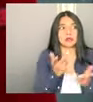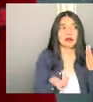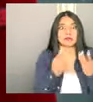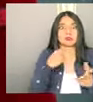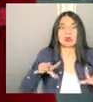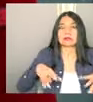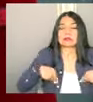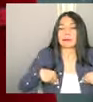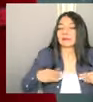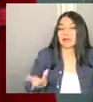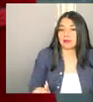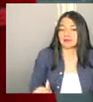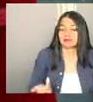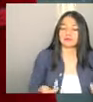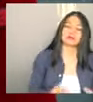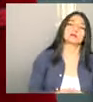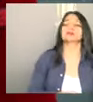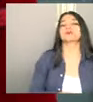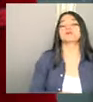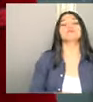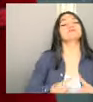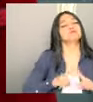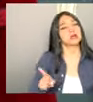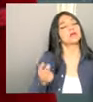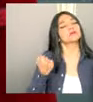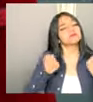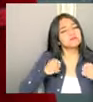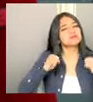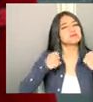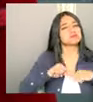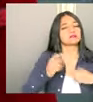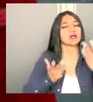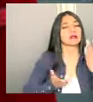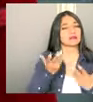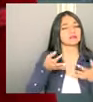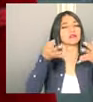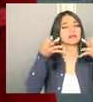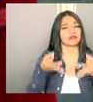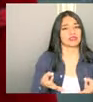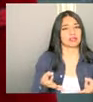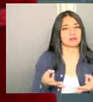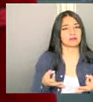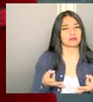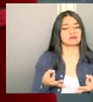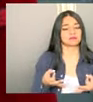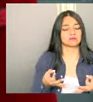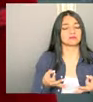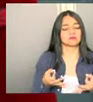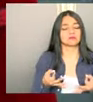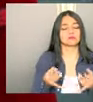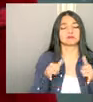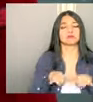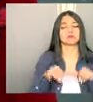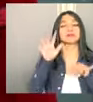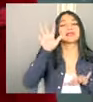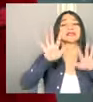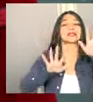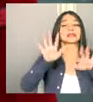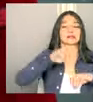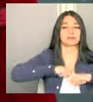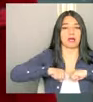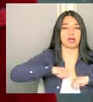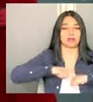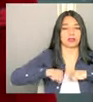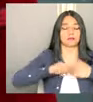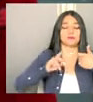pero al menos tratarlo y establecer que esta situación empiece el 15 de mayo. Con respecto a